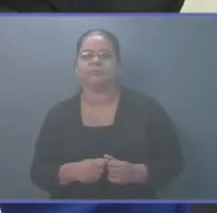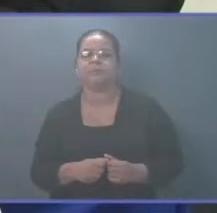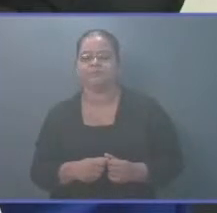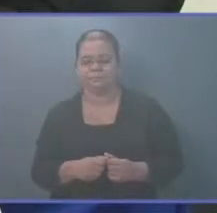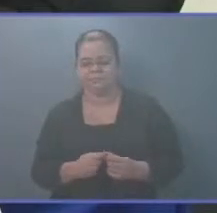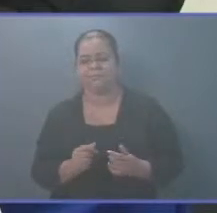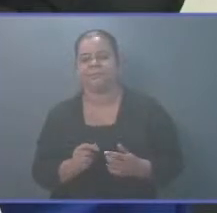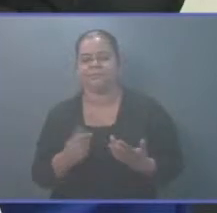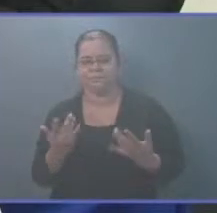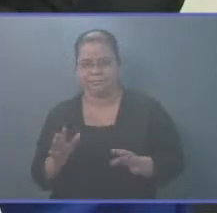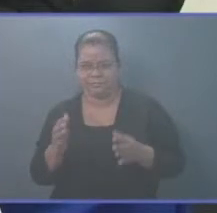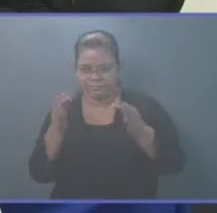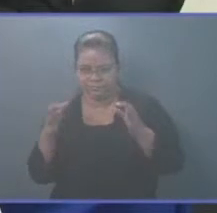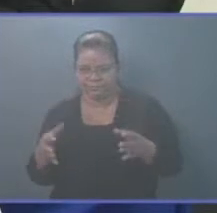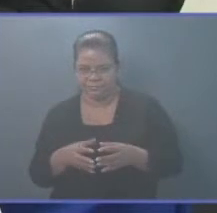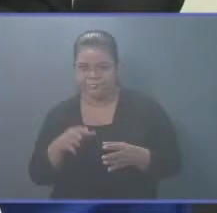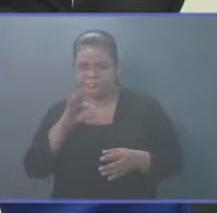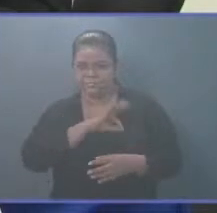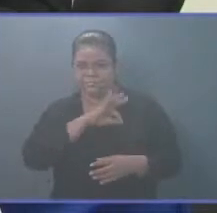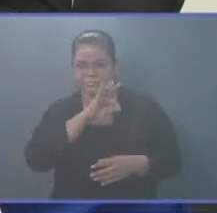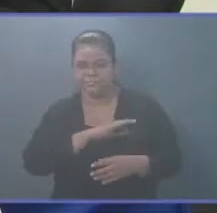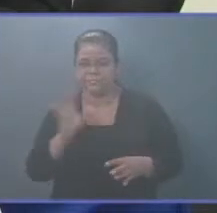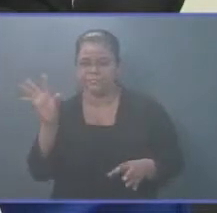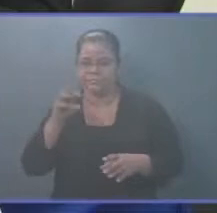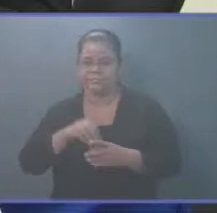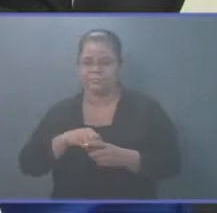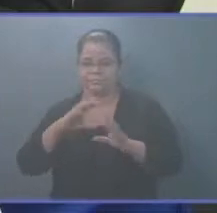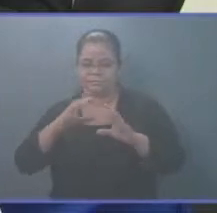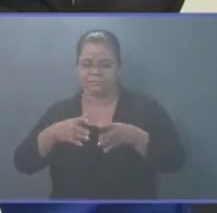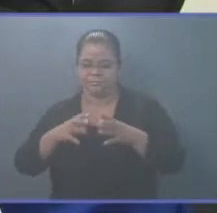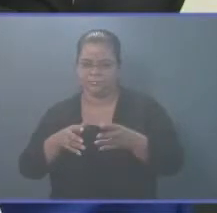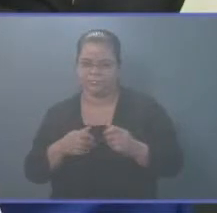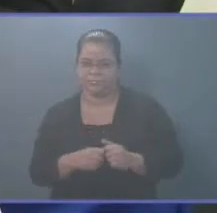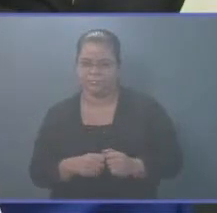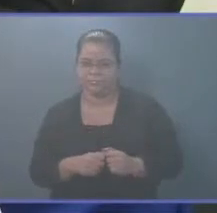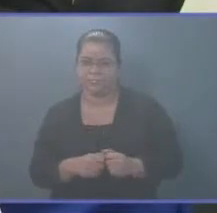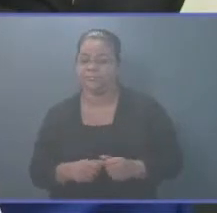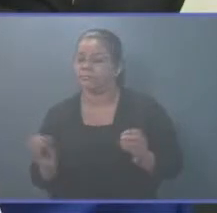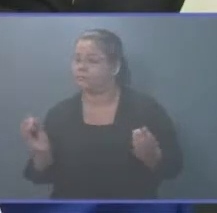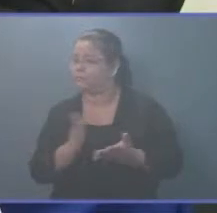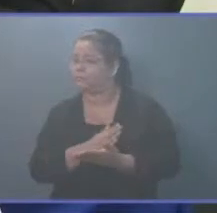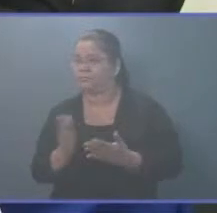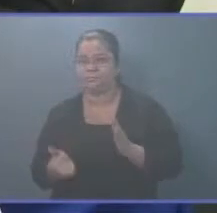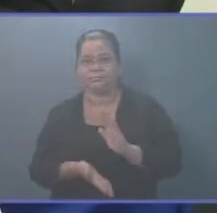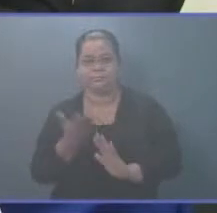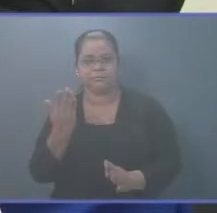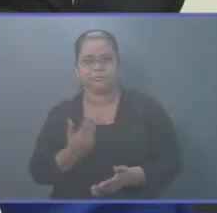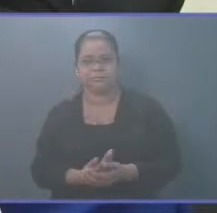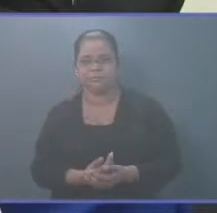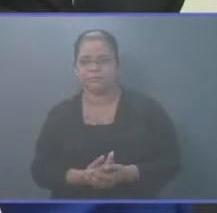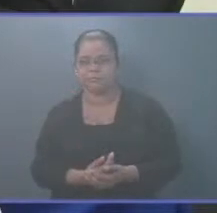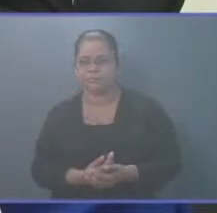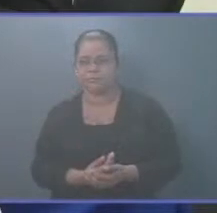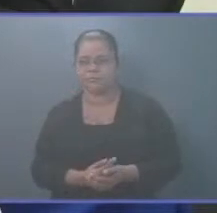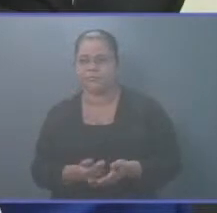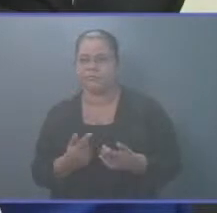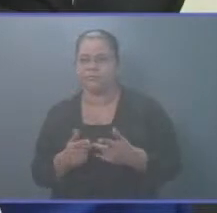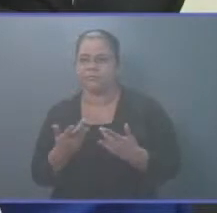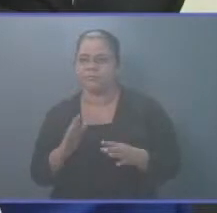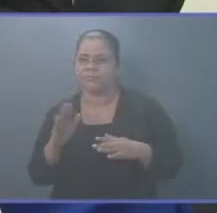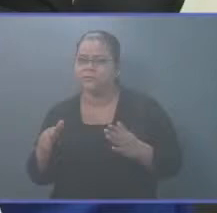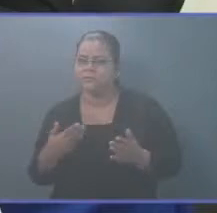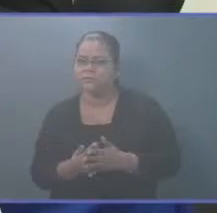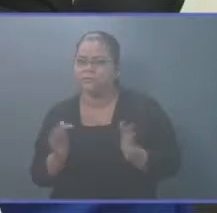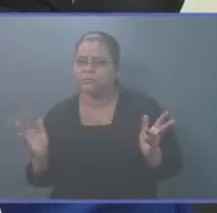favorable correspondiente por parte de esta comisión legislativa. No habiendo más que hacer constar, se cierra la presente sesión